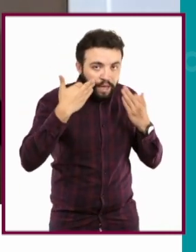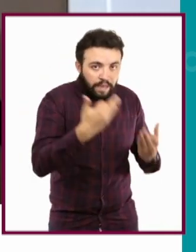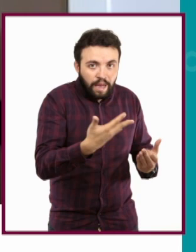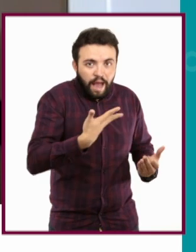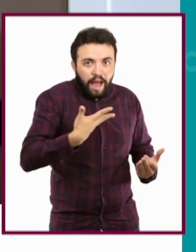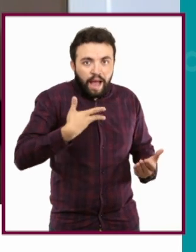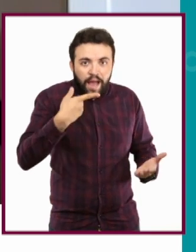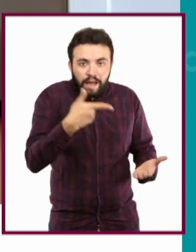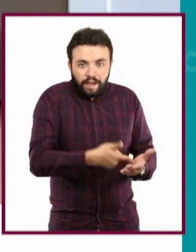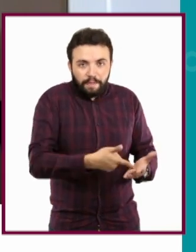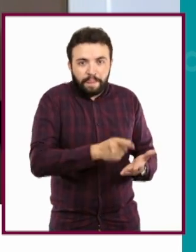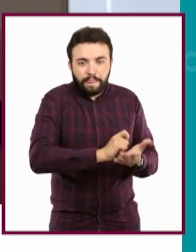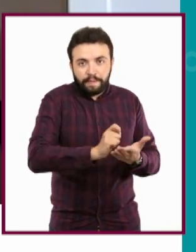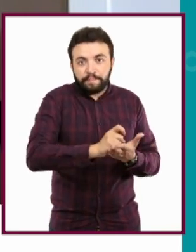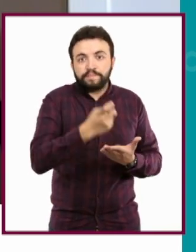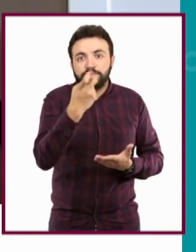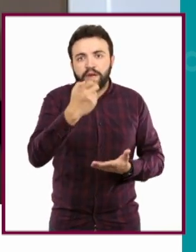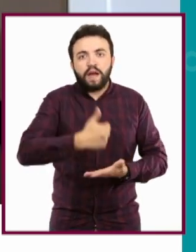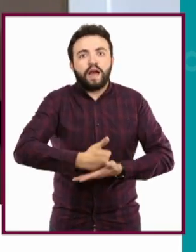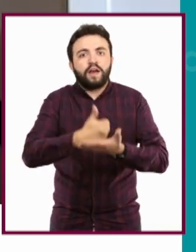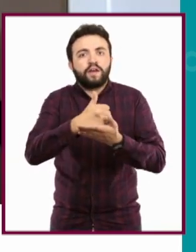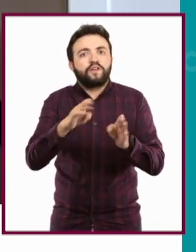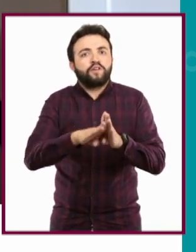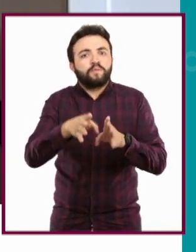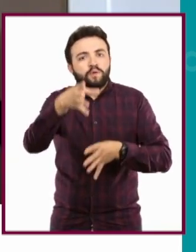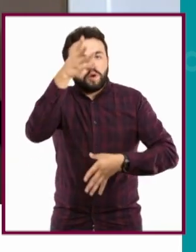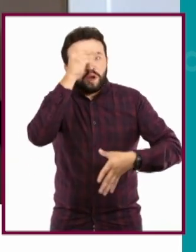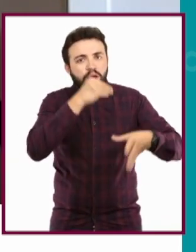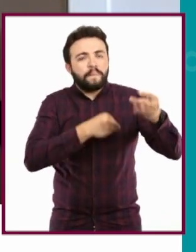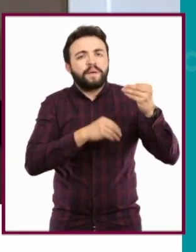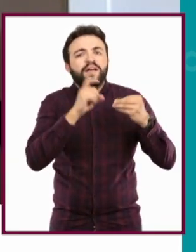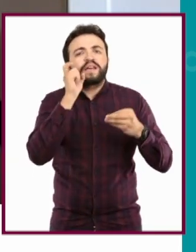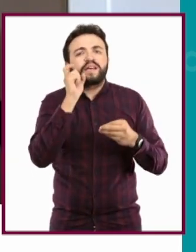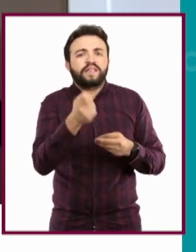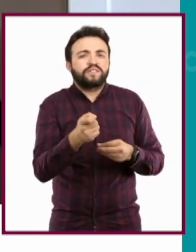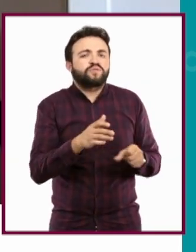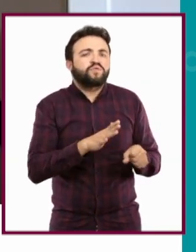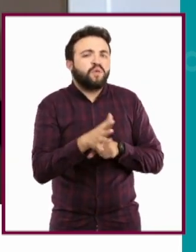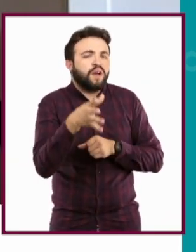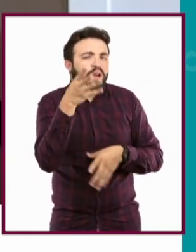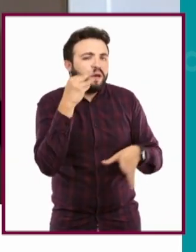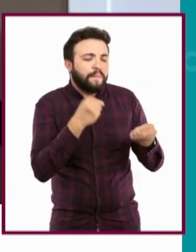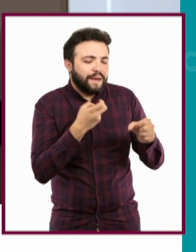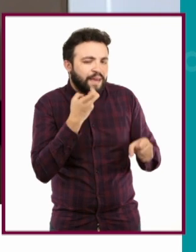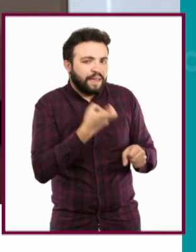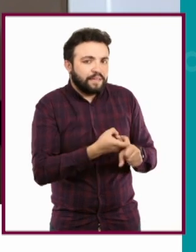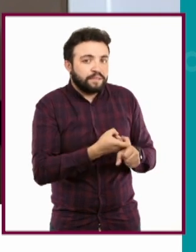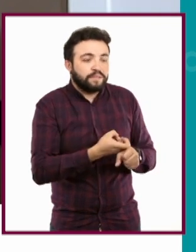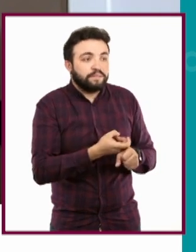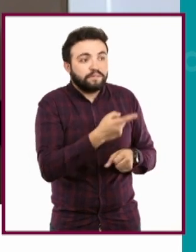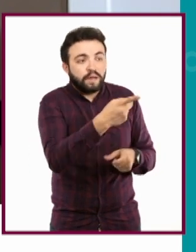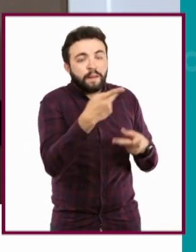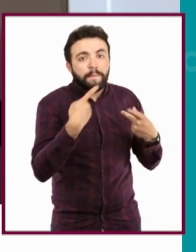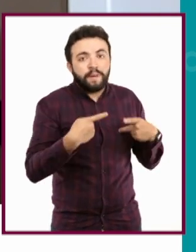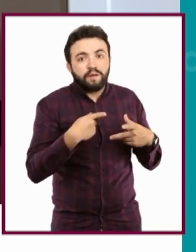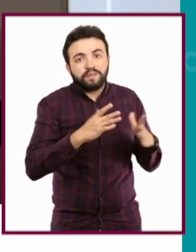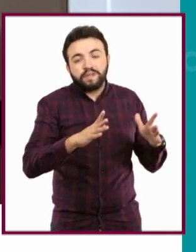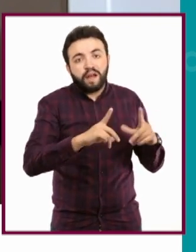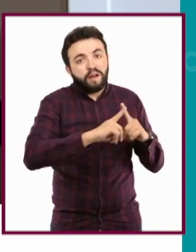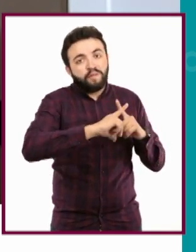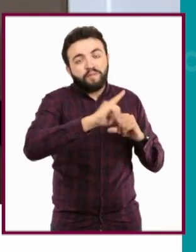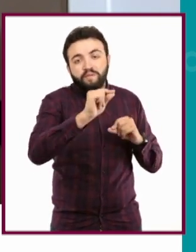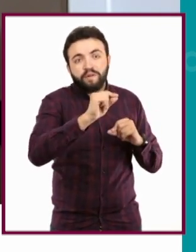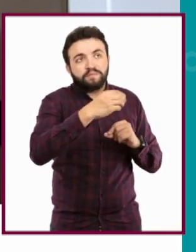concreto, nos ayuda a aprender que esa persona se fue. Eso es lo que estamos aprendiendo y que